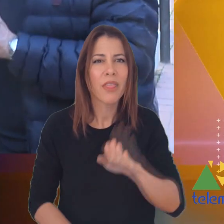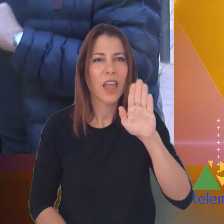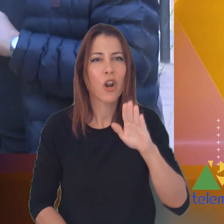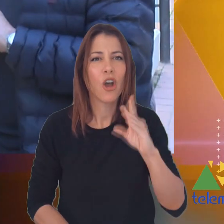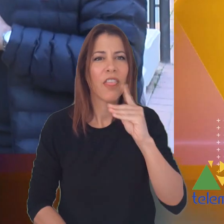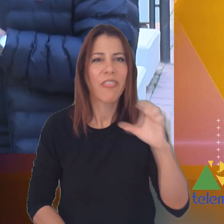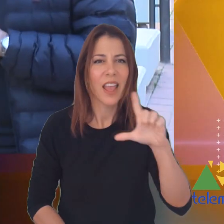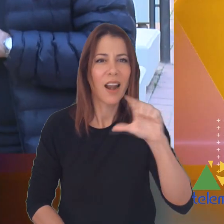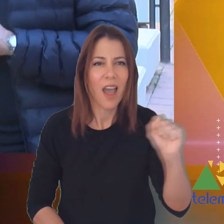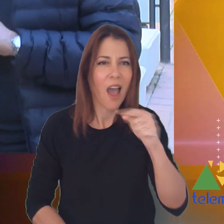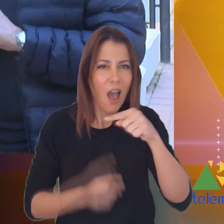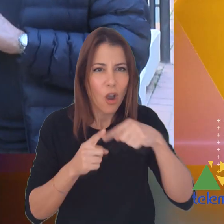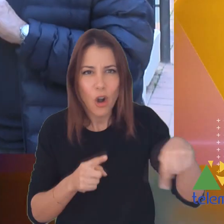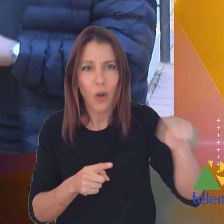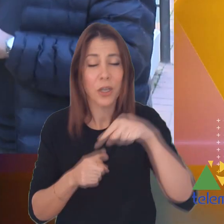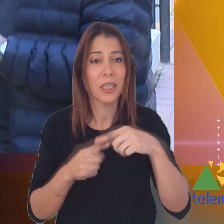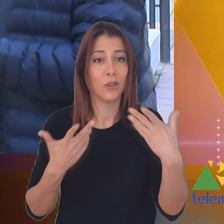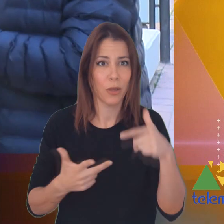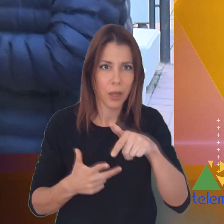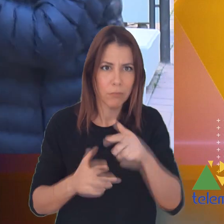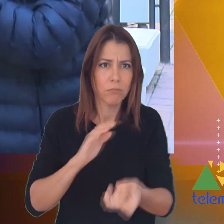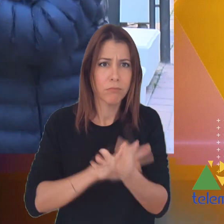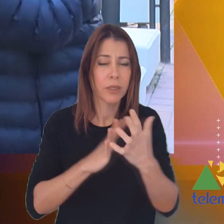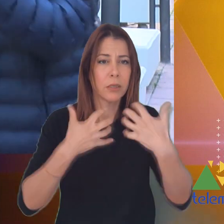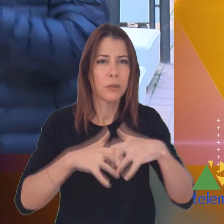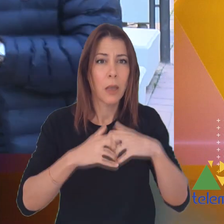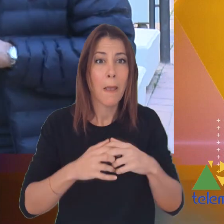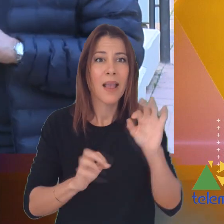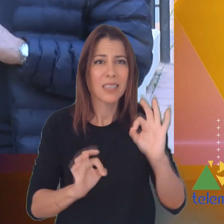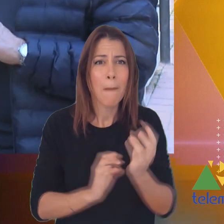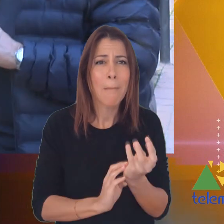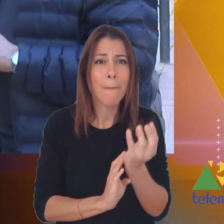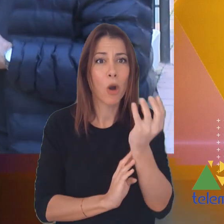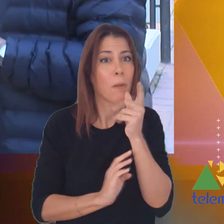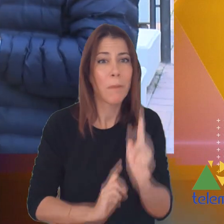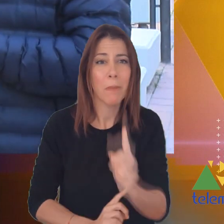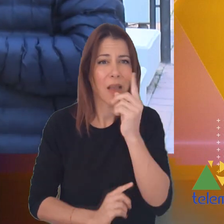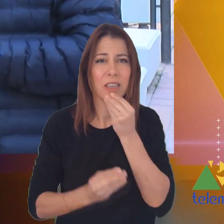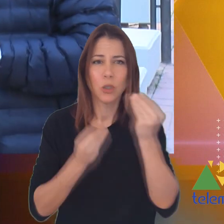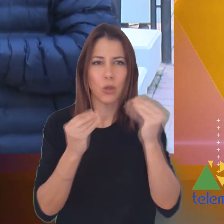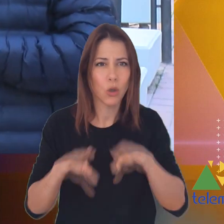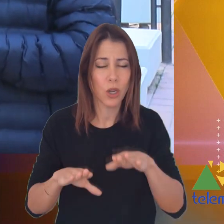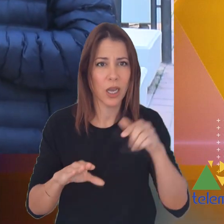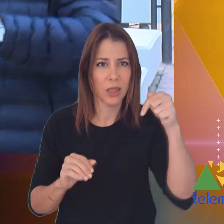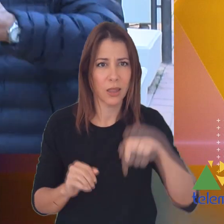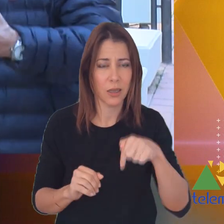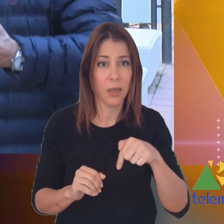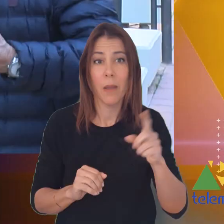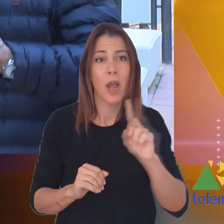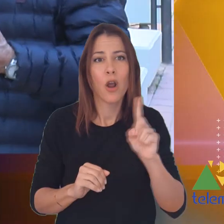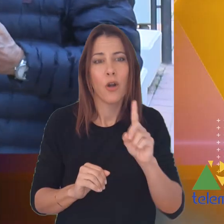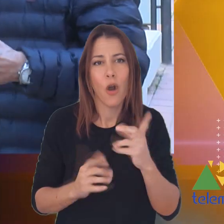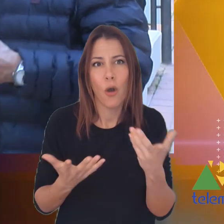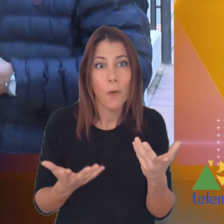allí en el Cerro de la Glorieta, Javier de Burgos creó un ingenio por vapor por primera vez en la historia de... No le